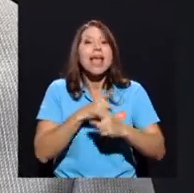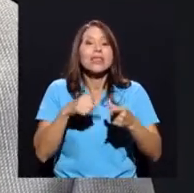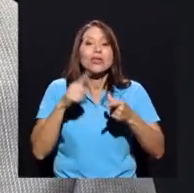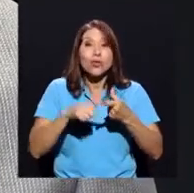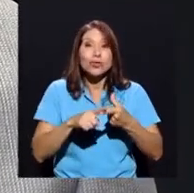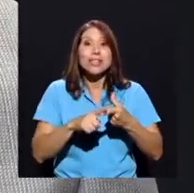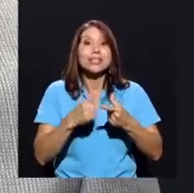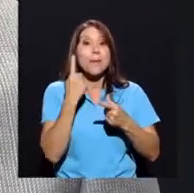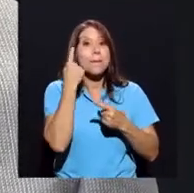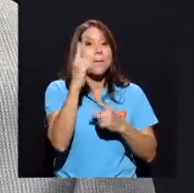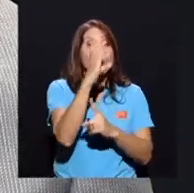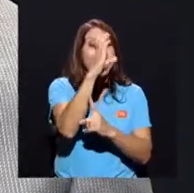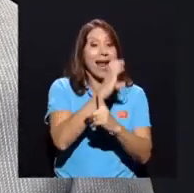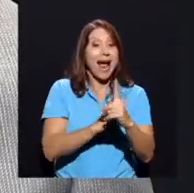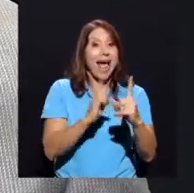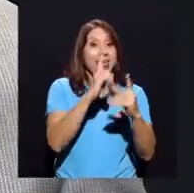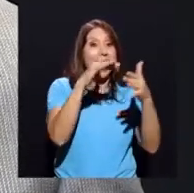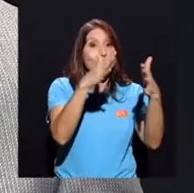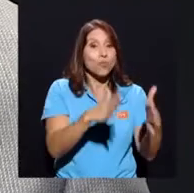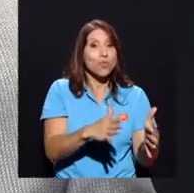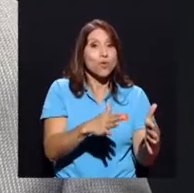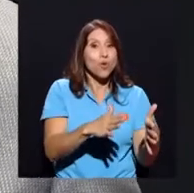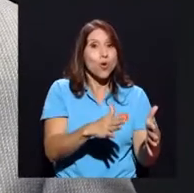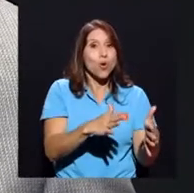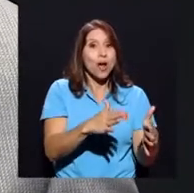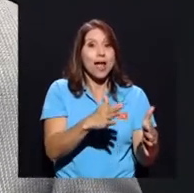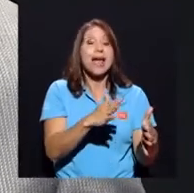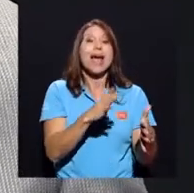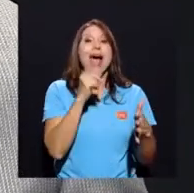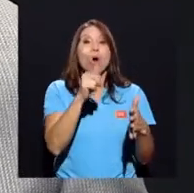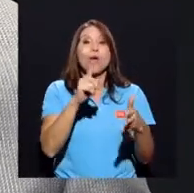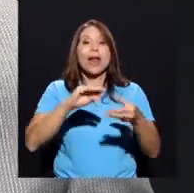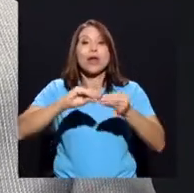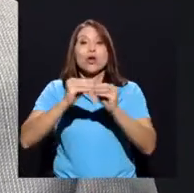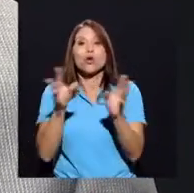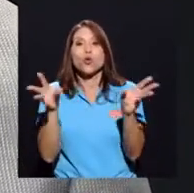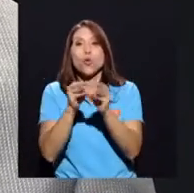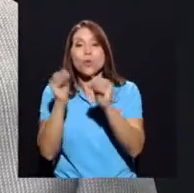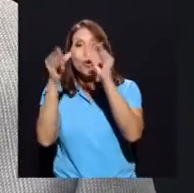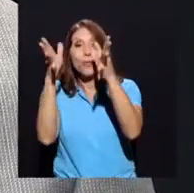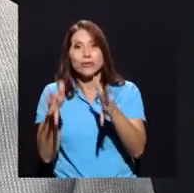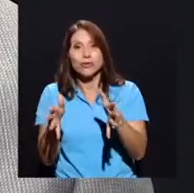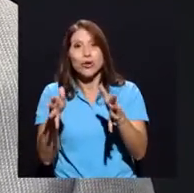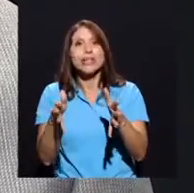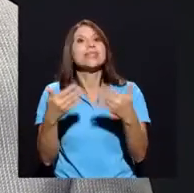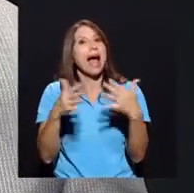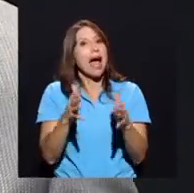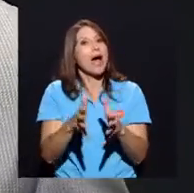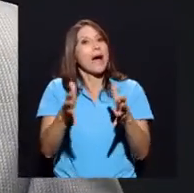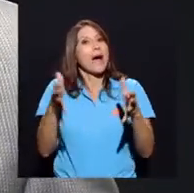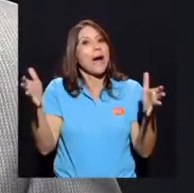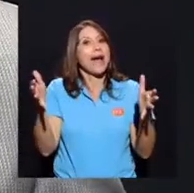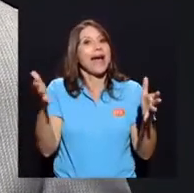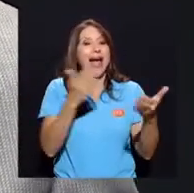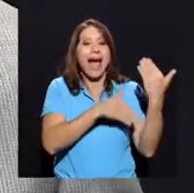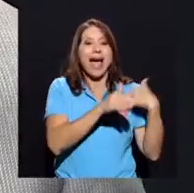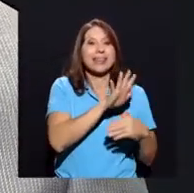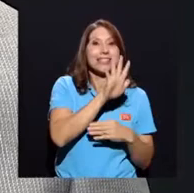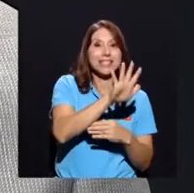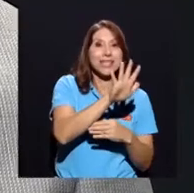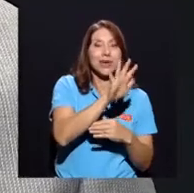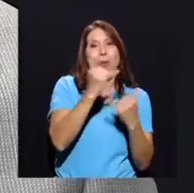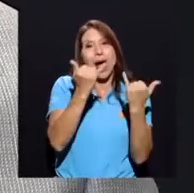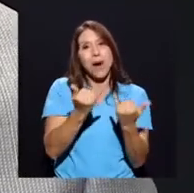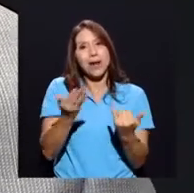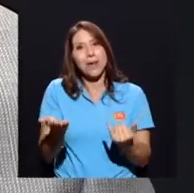por alumno se pasó a tener cinco más cinco a casi ocho está bien o sea no solamente se duplicó el salario sino que se aumentó el gasto en salario en 80 por